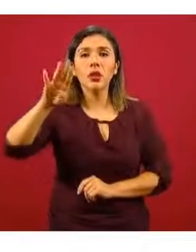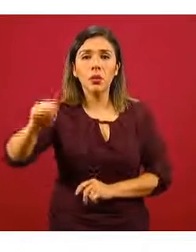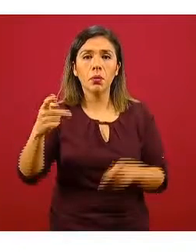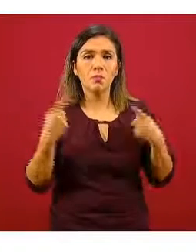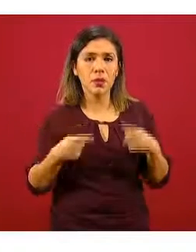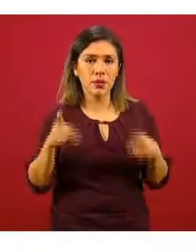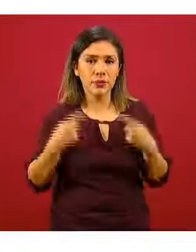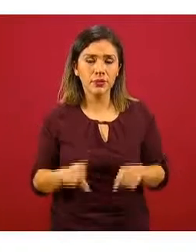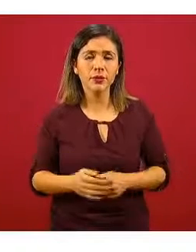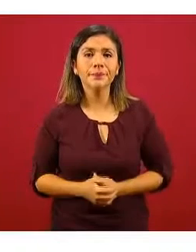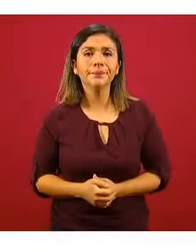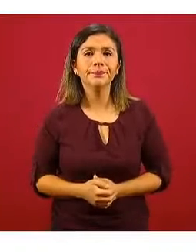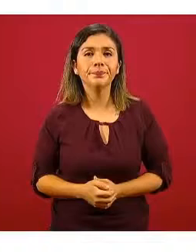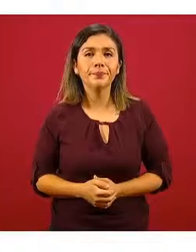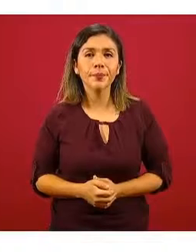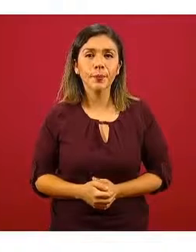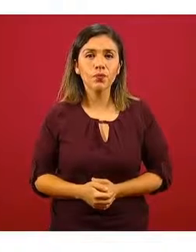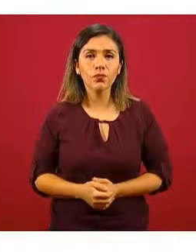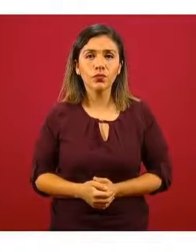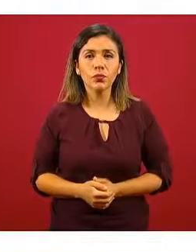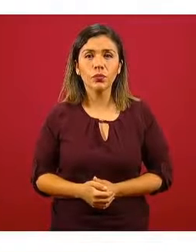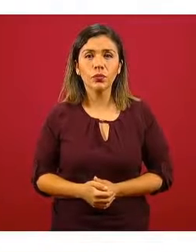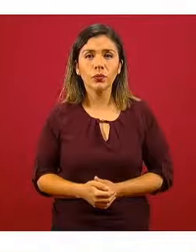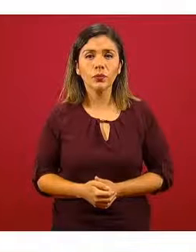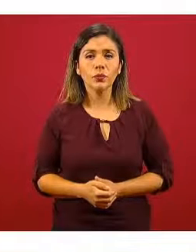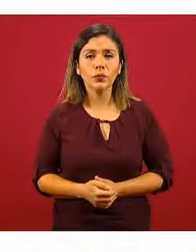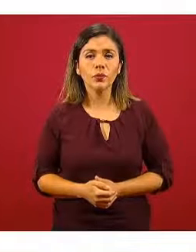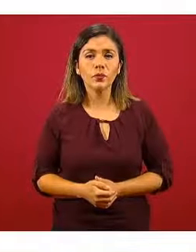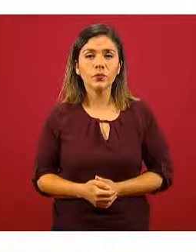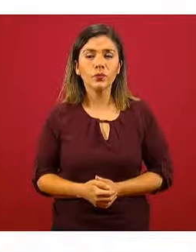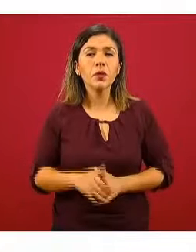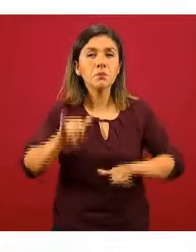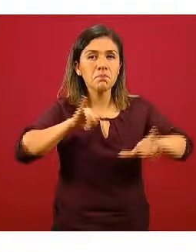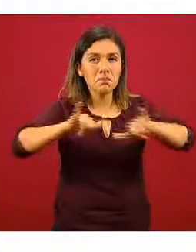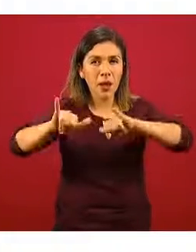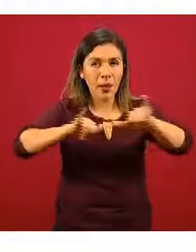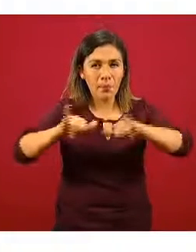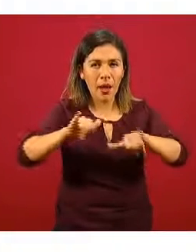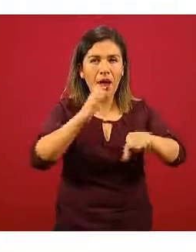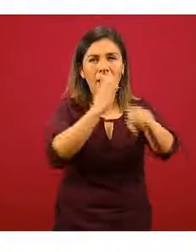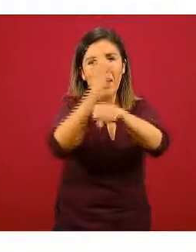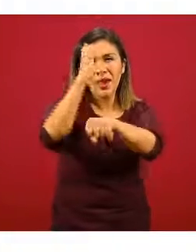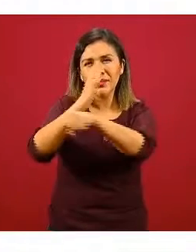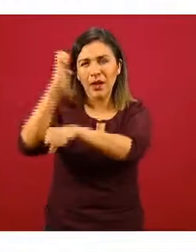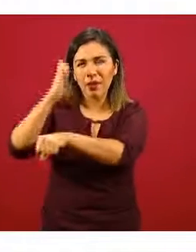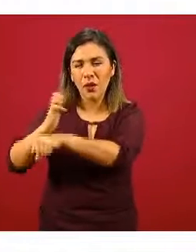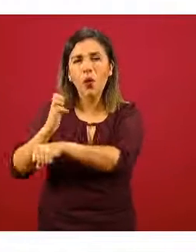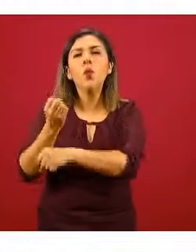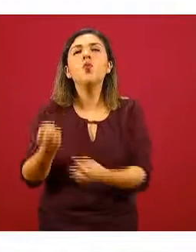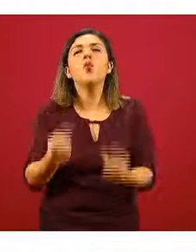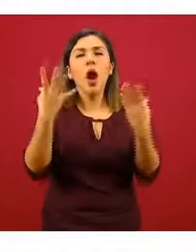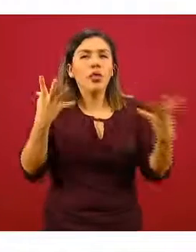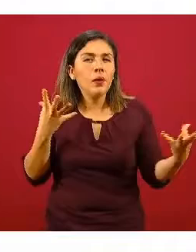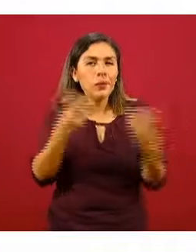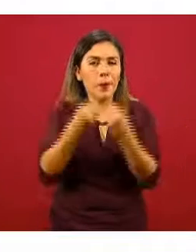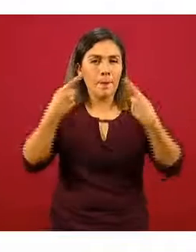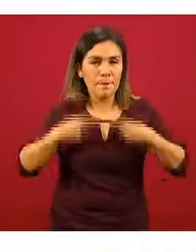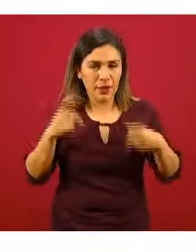7.179. Veamos la siguiente diapositiva, que es precisamente el mapa por entidad federativa de la carga